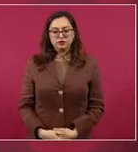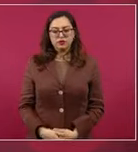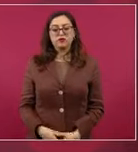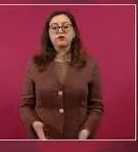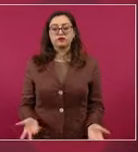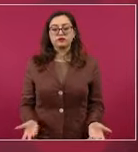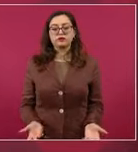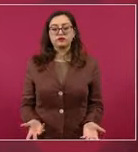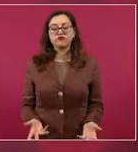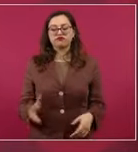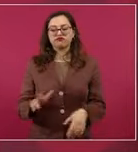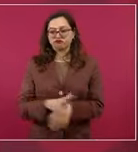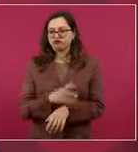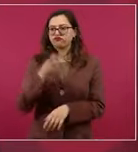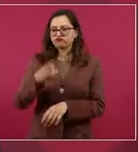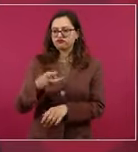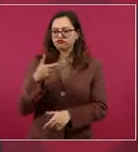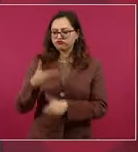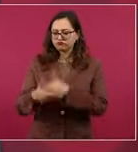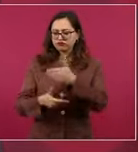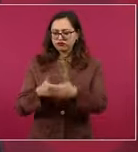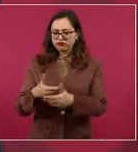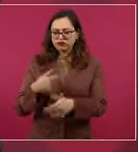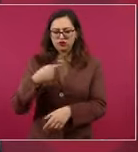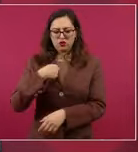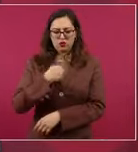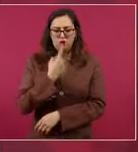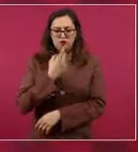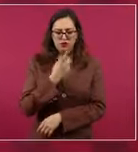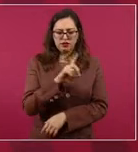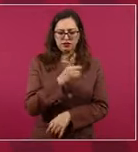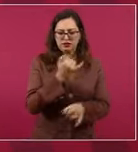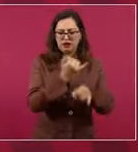el informe se convirtiera en marcha.